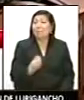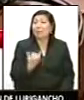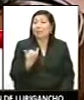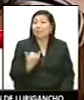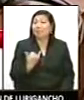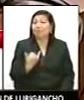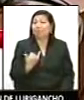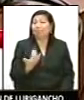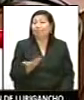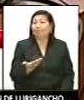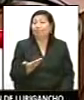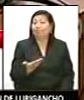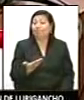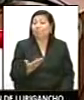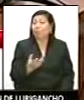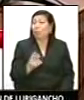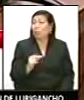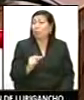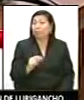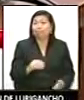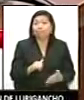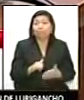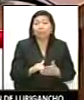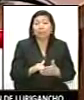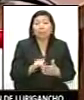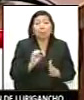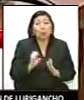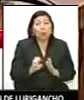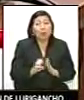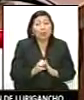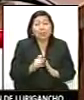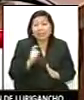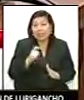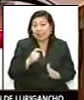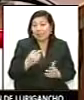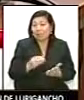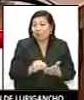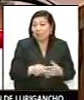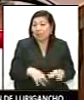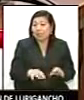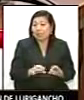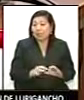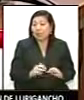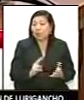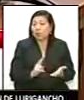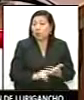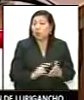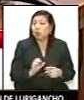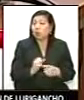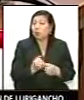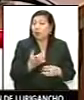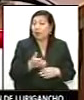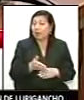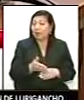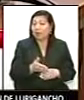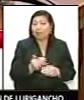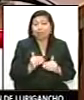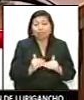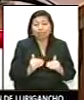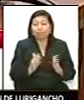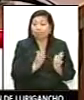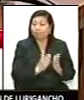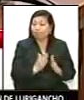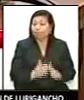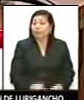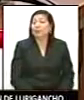da no ubicando, por ejemplo, la necesidad fundamental de que la seguridad social entre en una franca